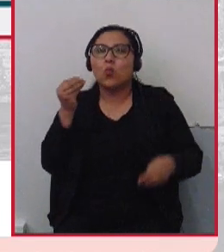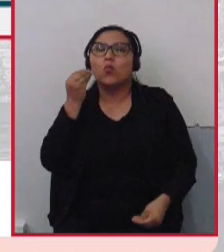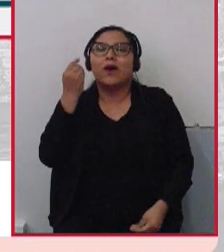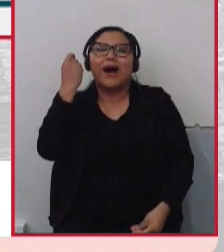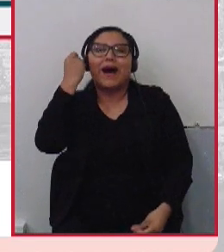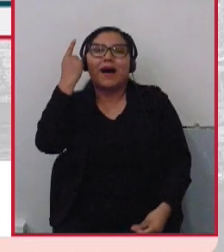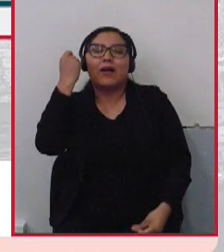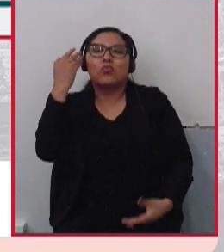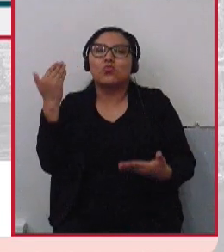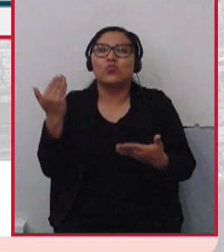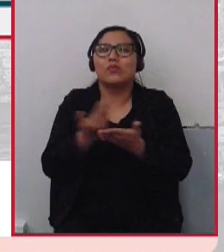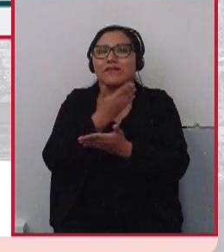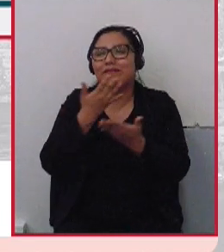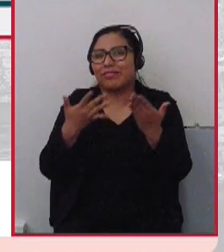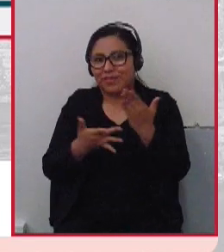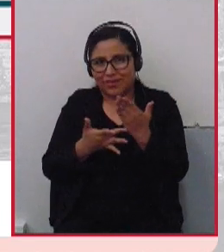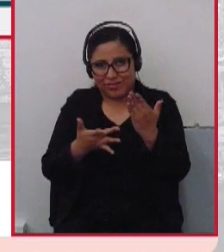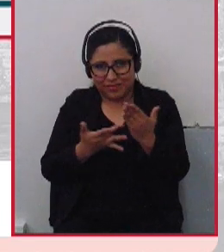la nueva tecnología.